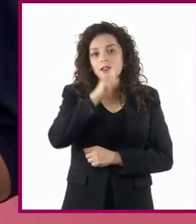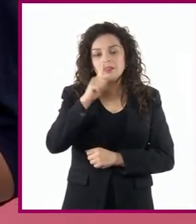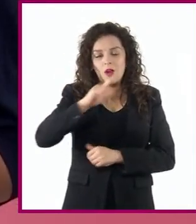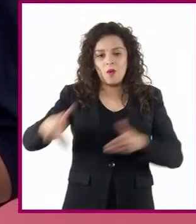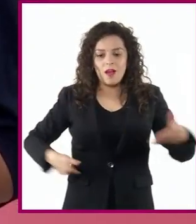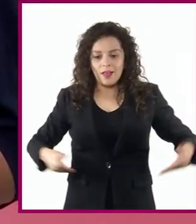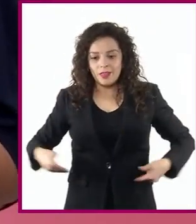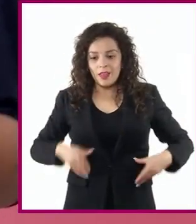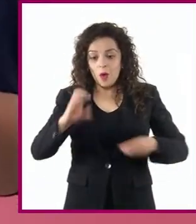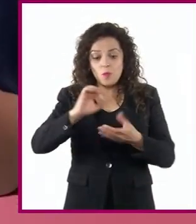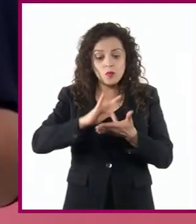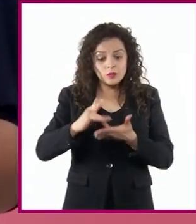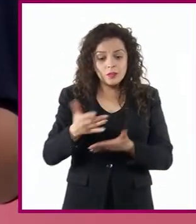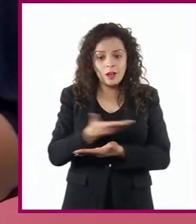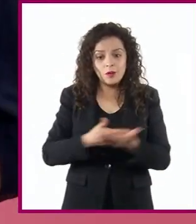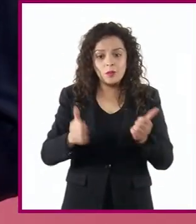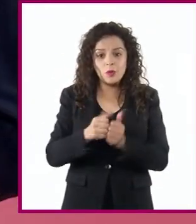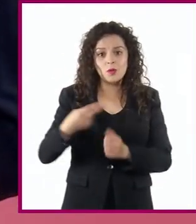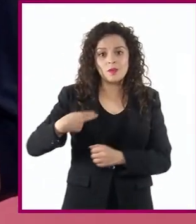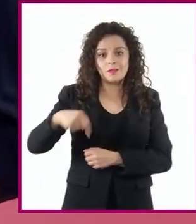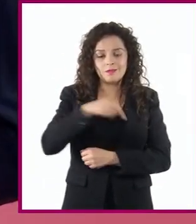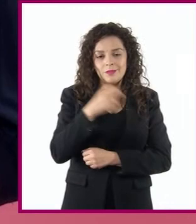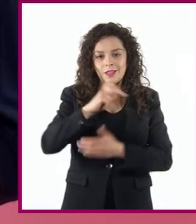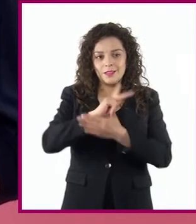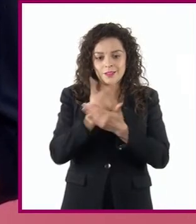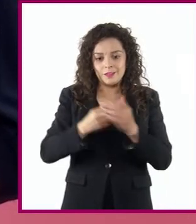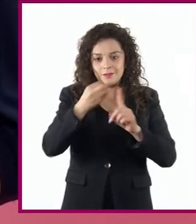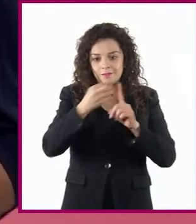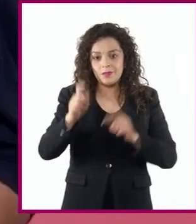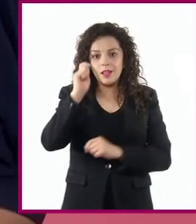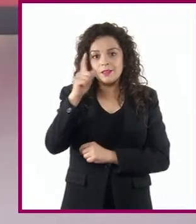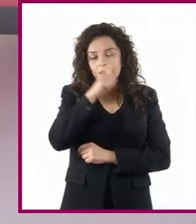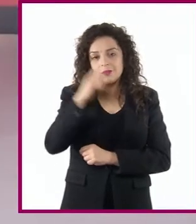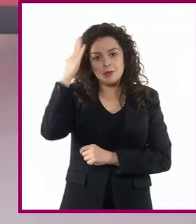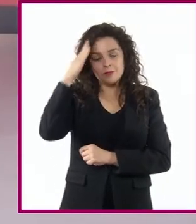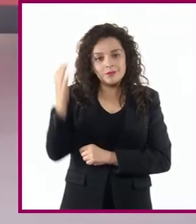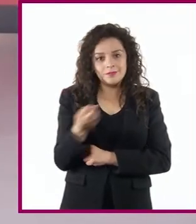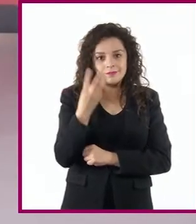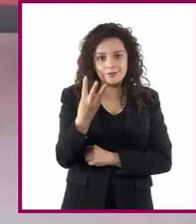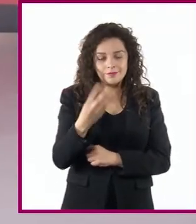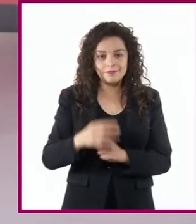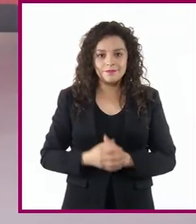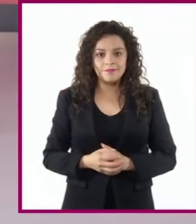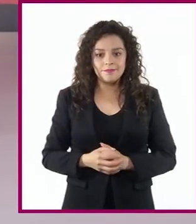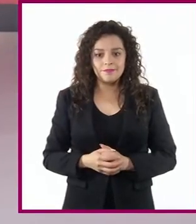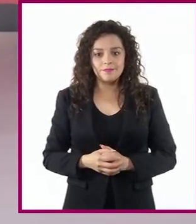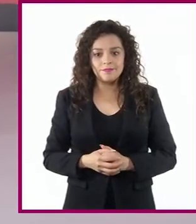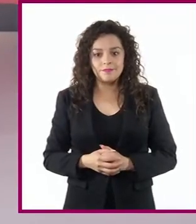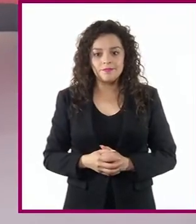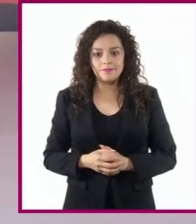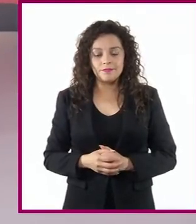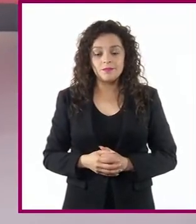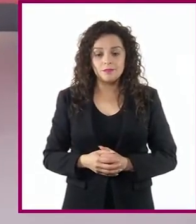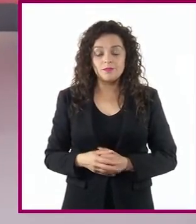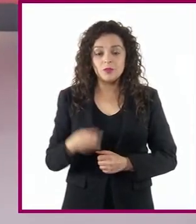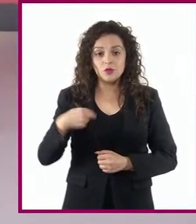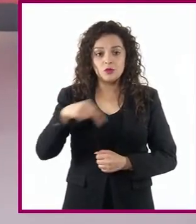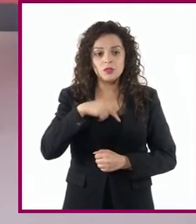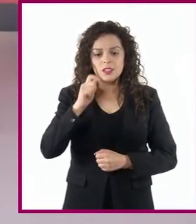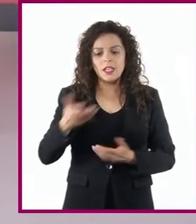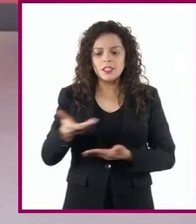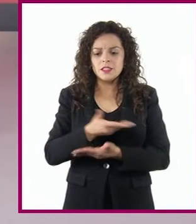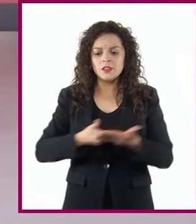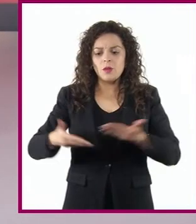por compartir con nosotros esta sesión de Lengua Materna 3, en la que hemos compartido acerca del